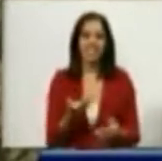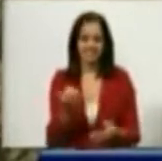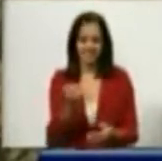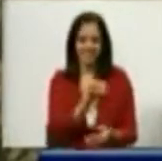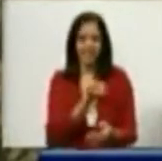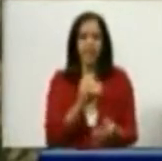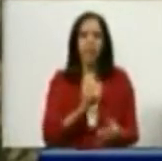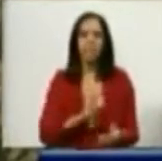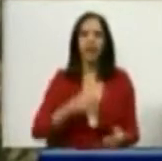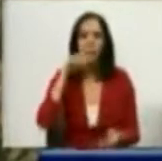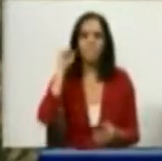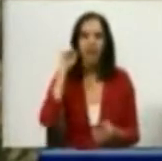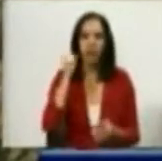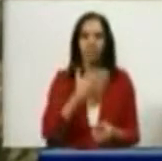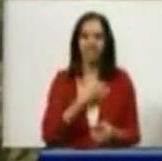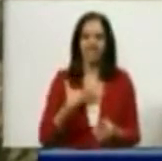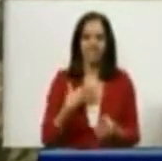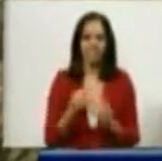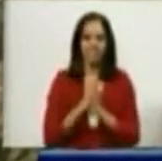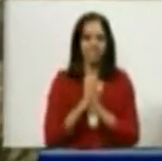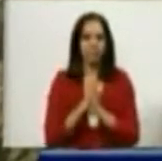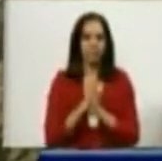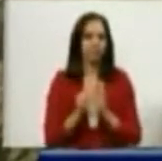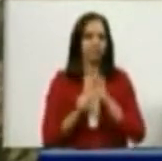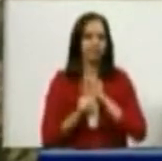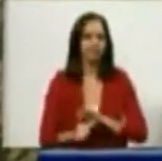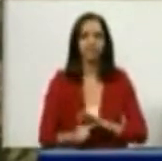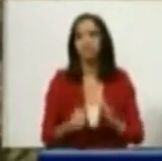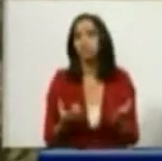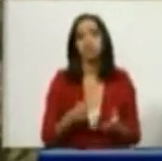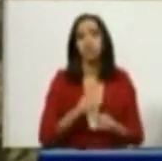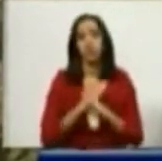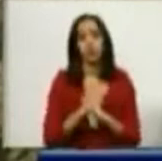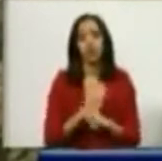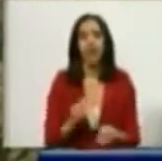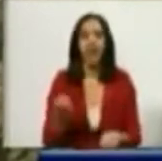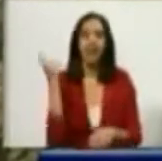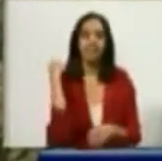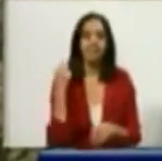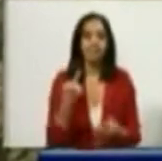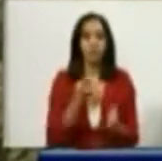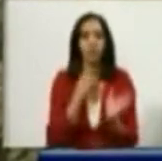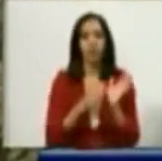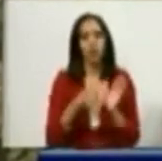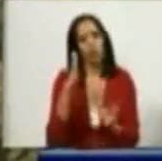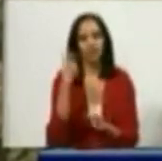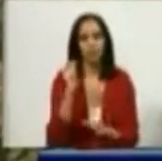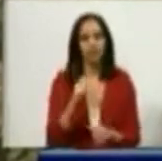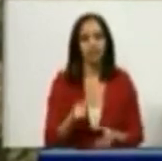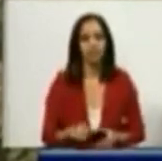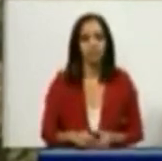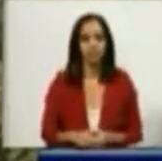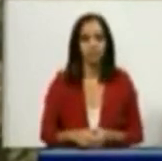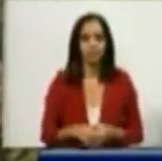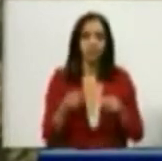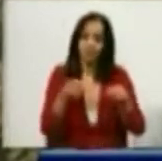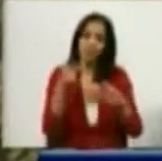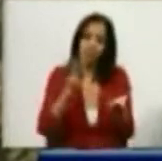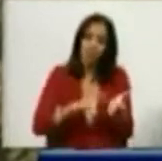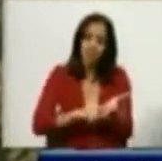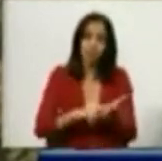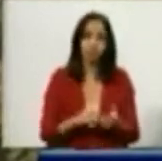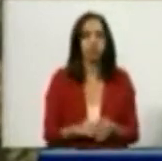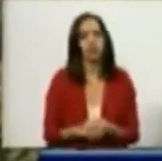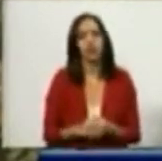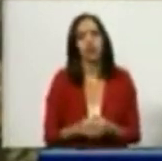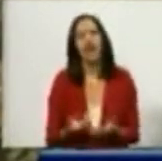contra el compañero presidente Nicolás Maduro que hoy que ayer se cumplieron cuatro meses eso es la verdad y además